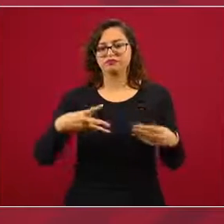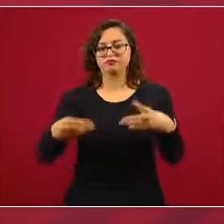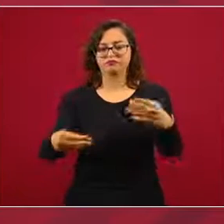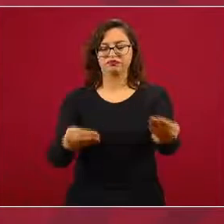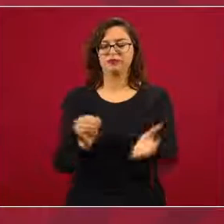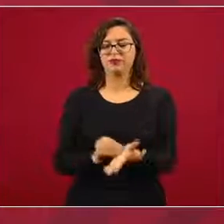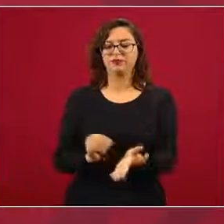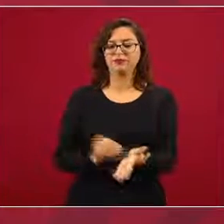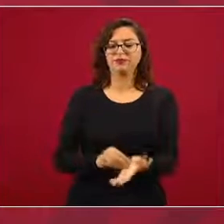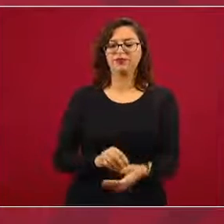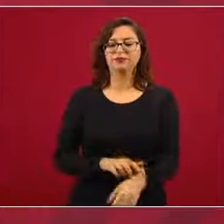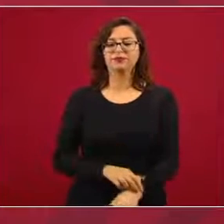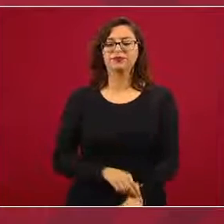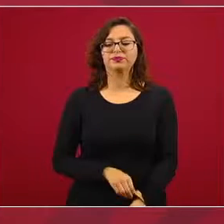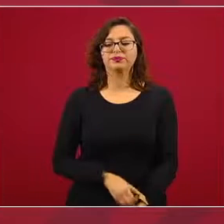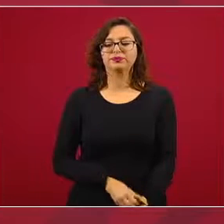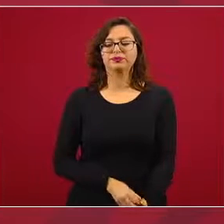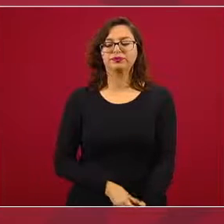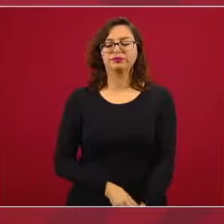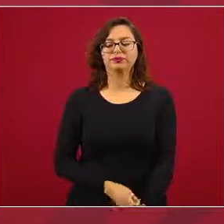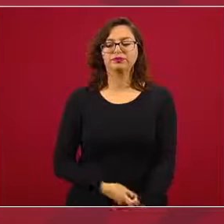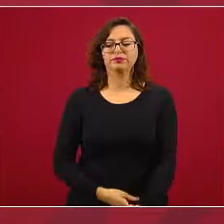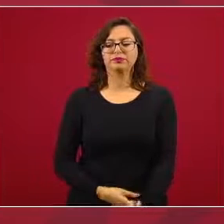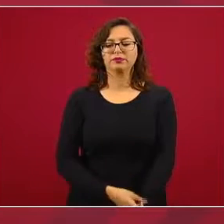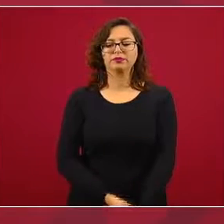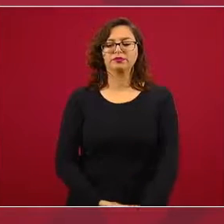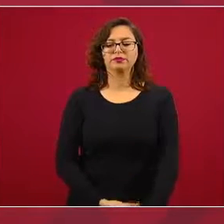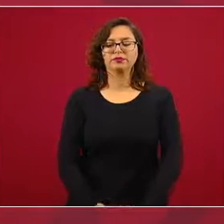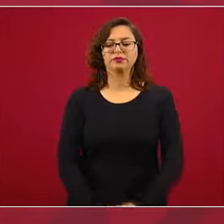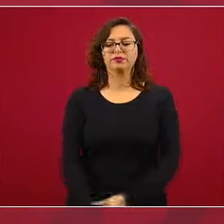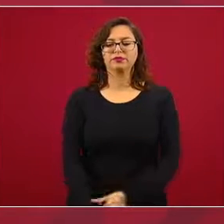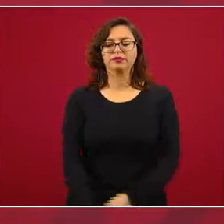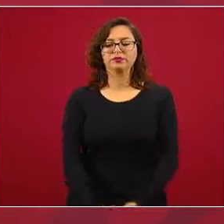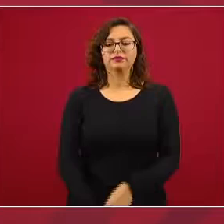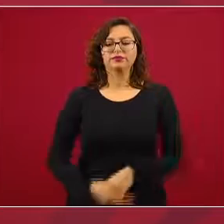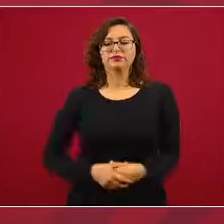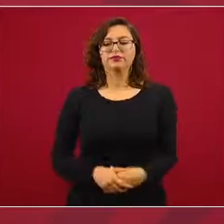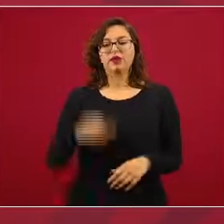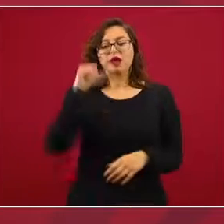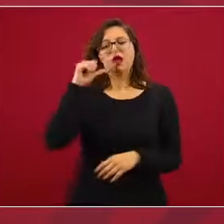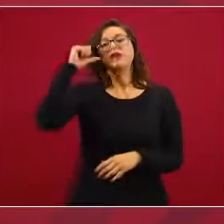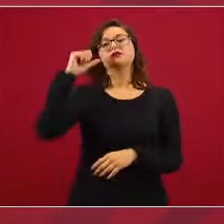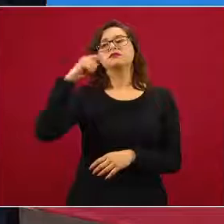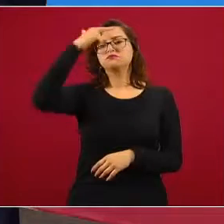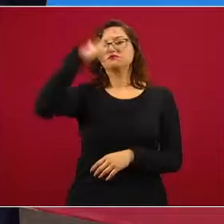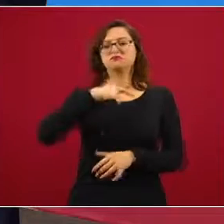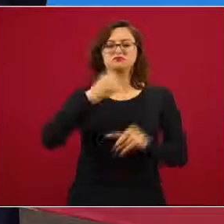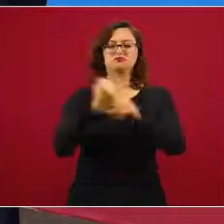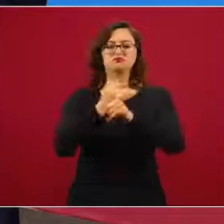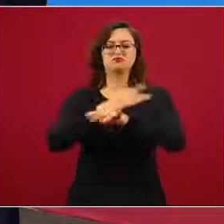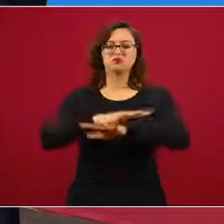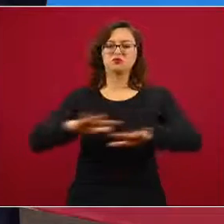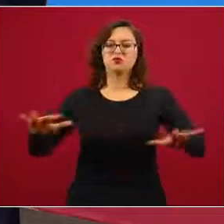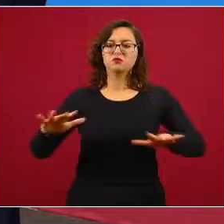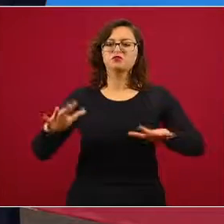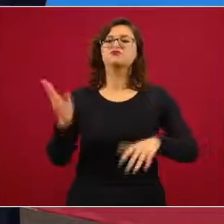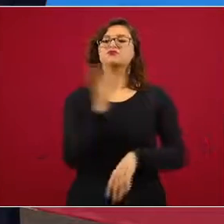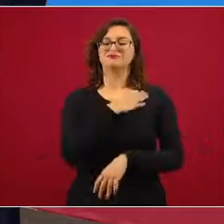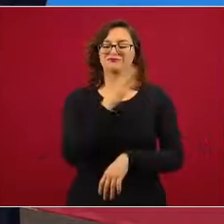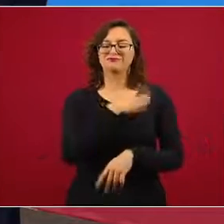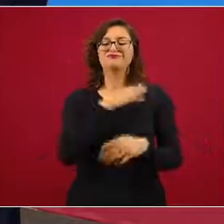teniendo. Quisiera retomar lo que comentamos ayer por la noche. Buenas